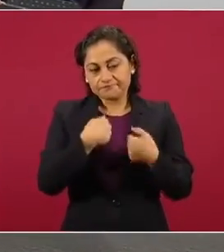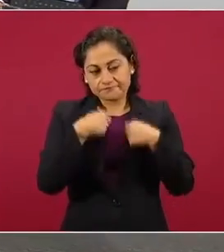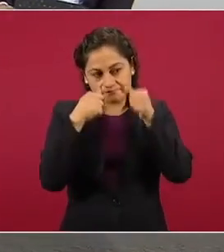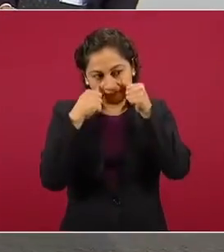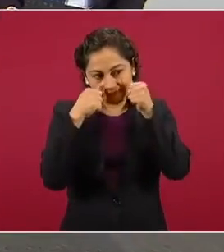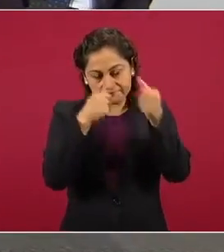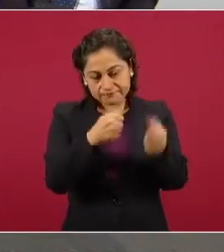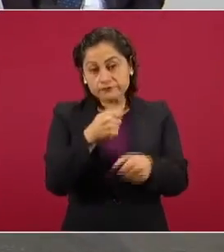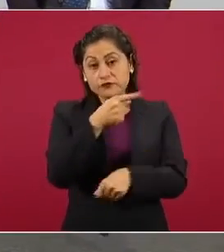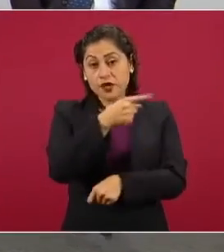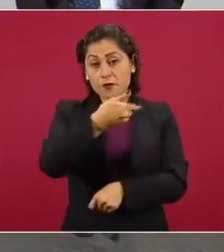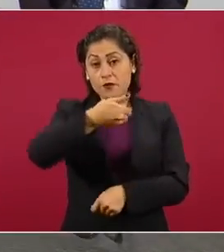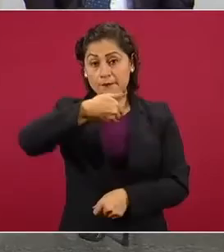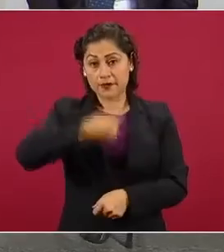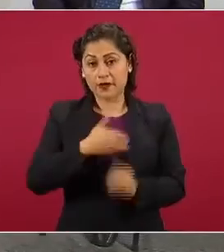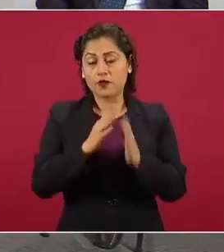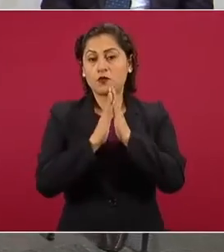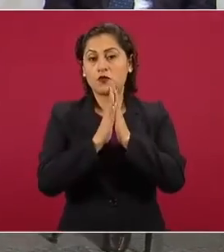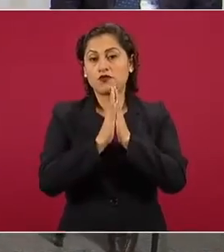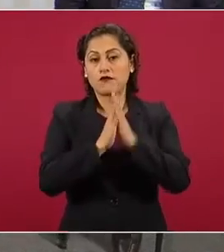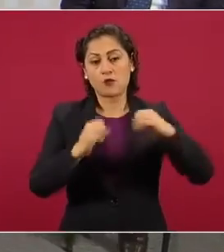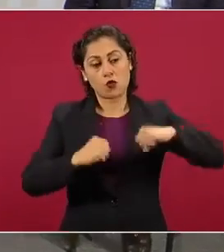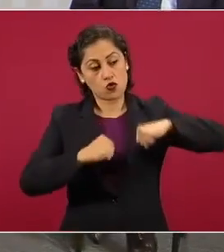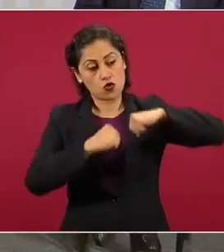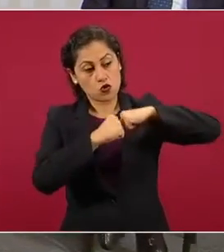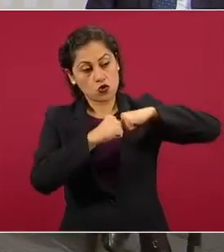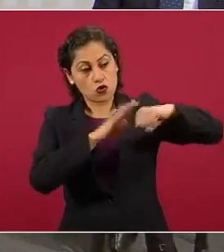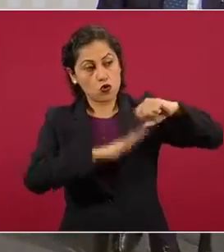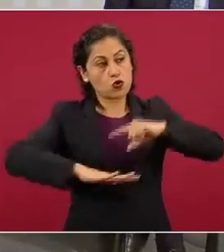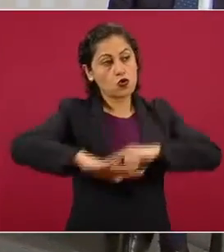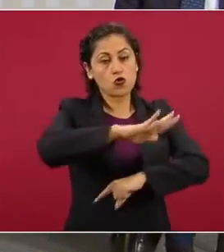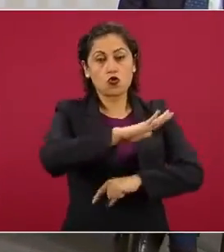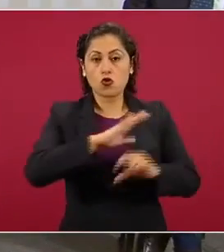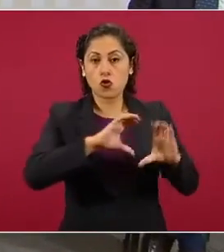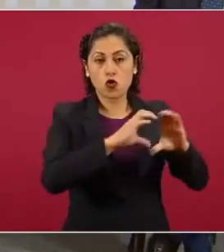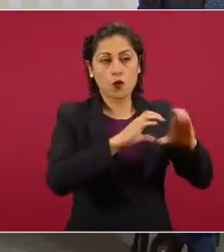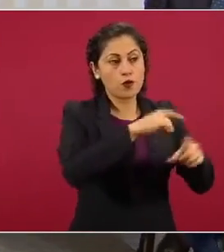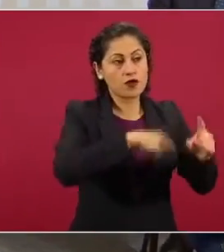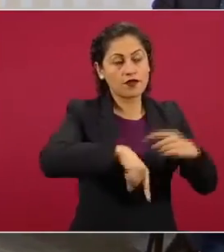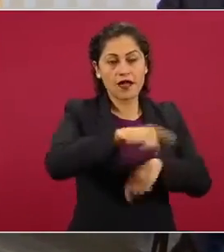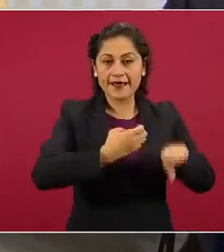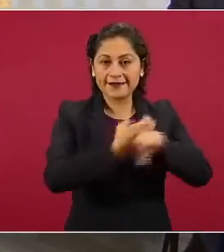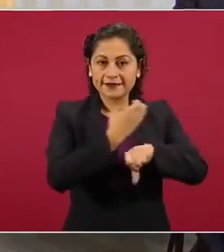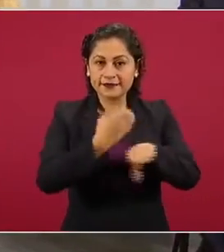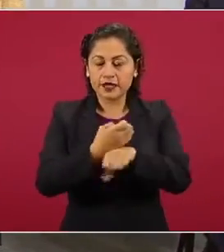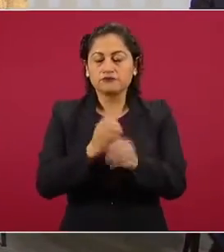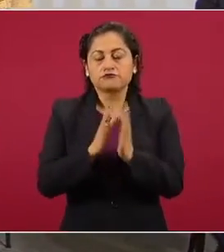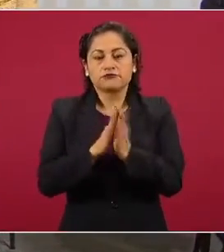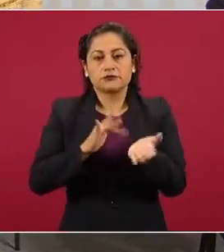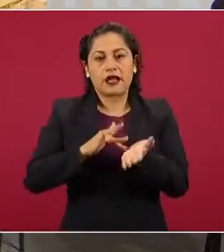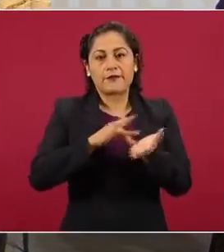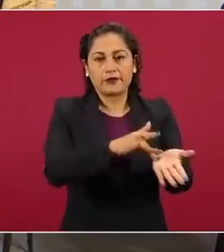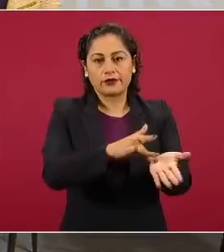especial a la frontera norte. Entonces, por eso queremos firmar ahí